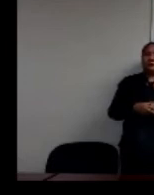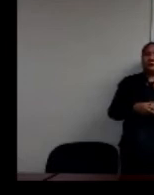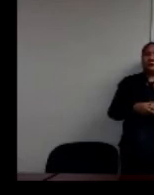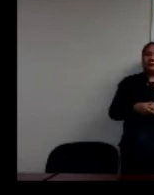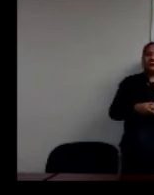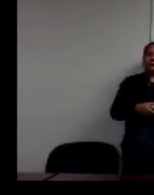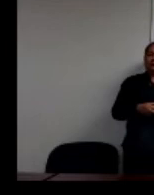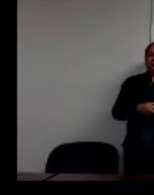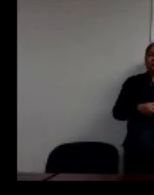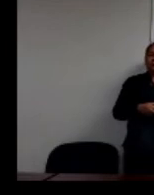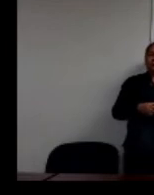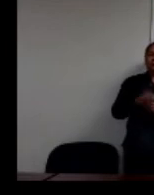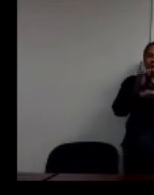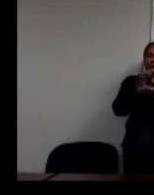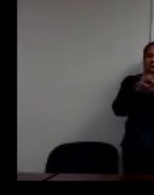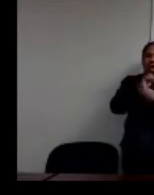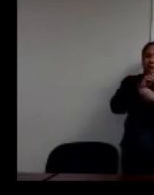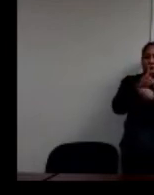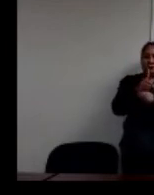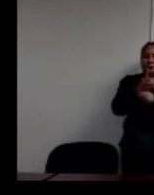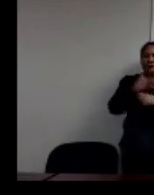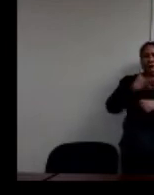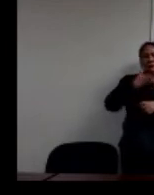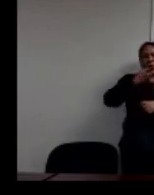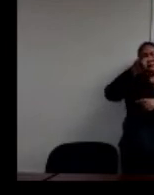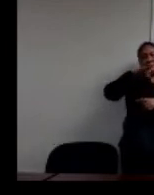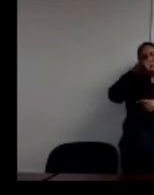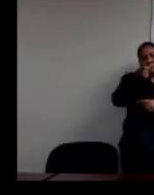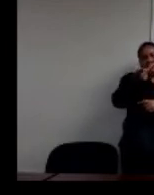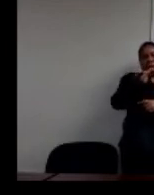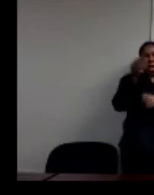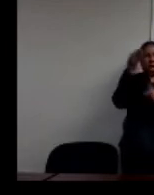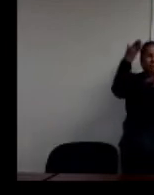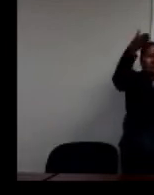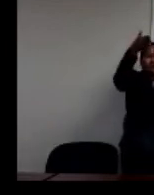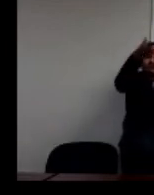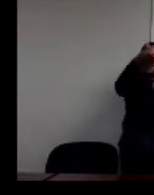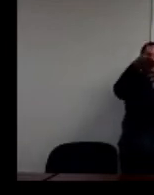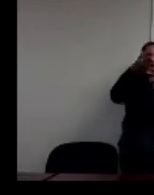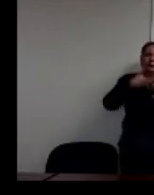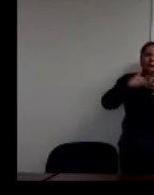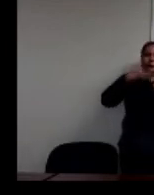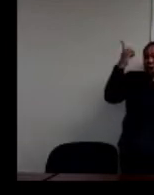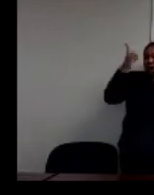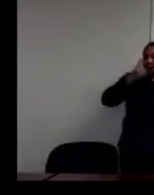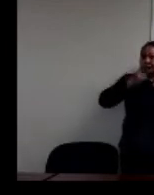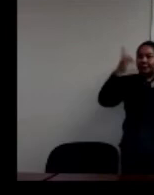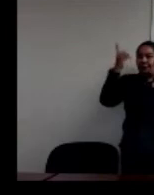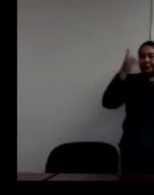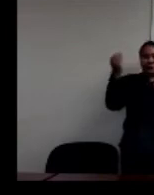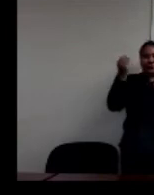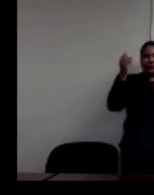ustedes tengan la oportunidad de hacerme muchas preguntas. Mi objetivo es generarles muchas dudas,